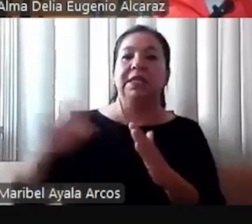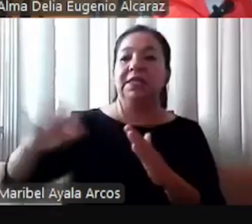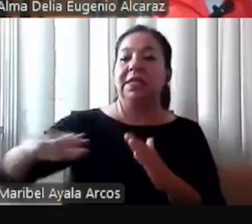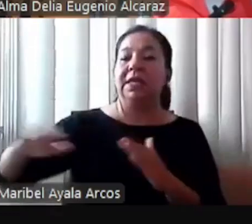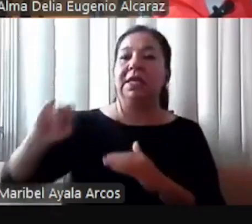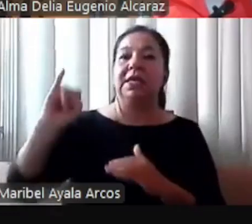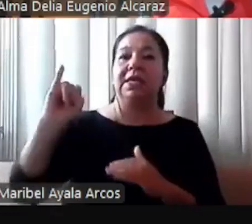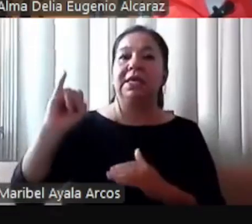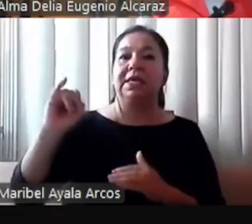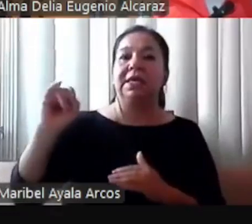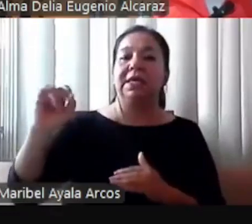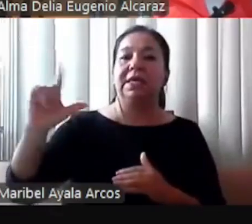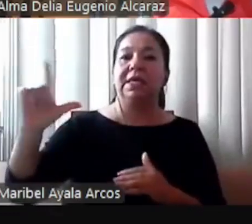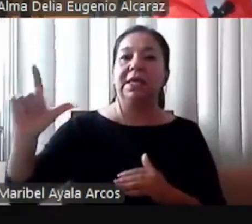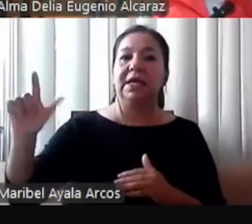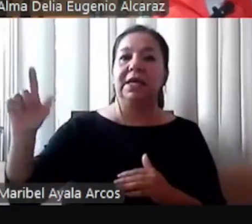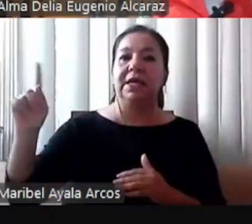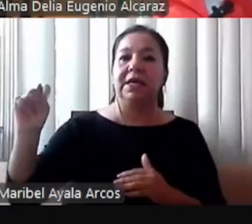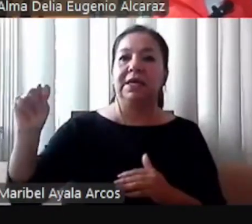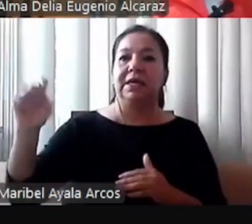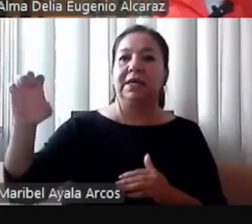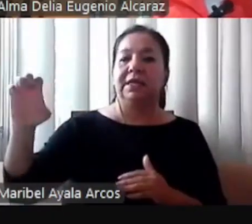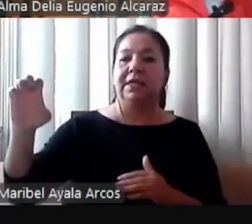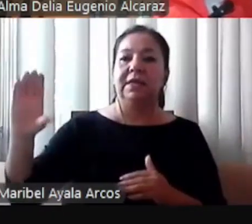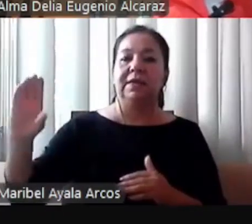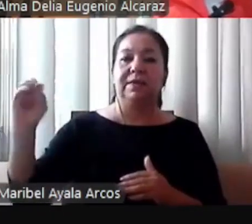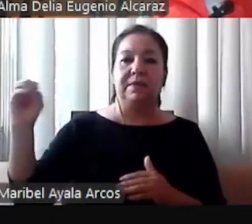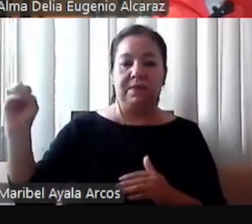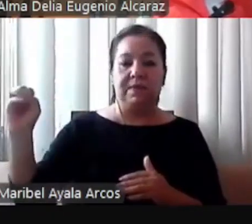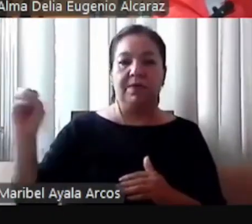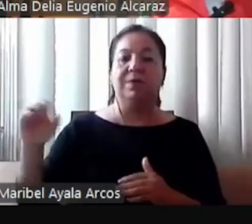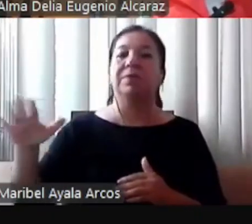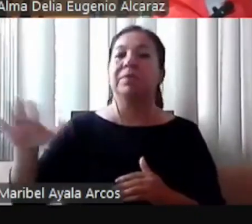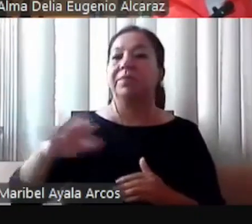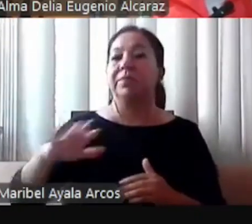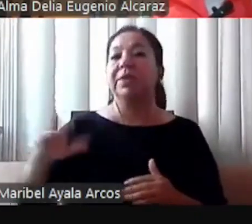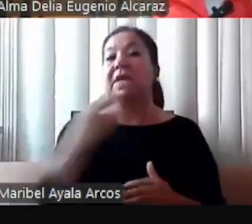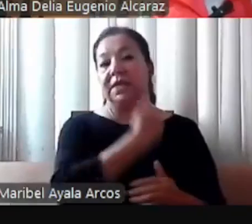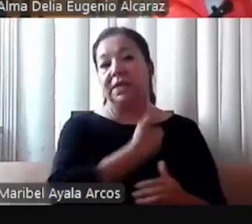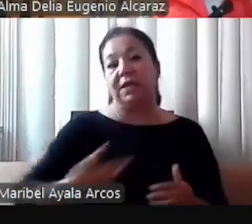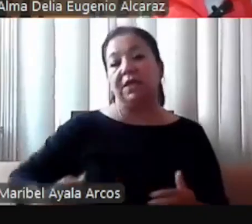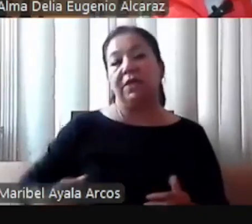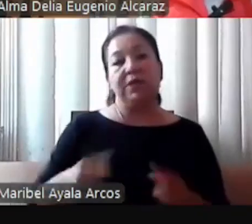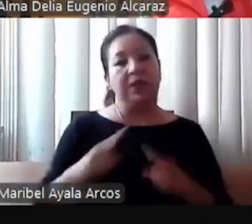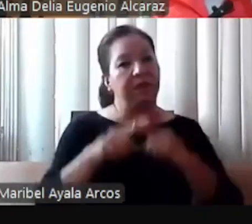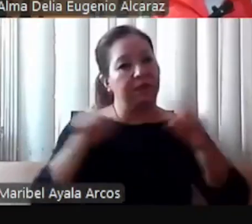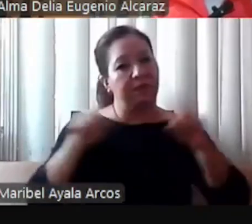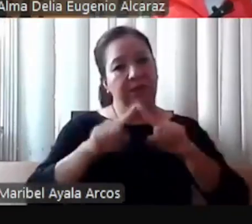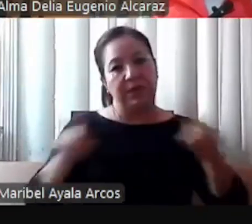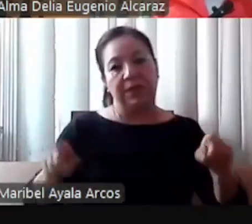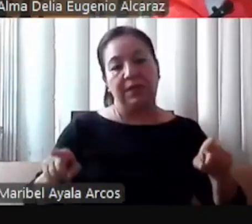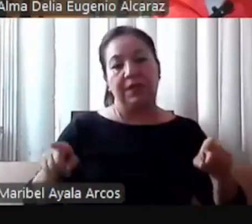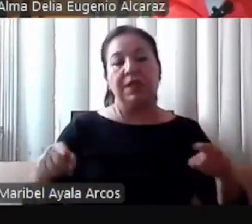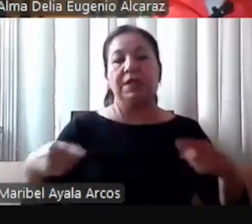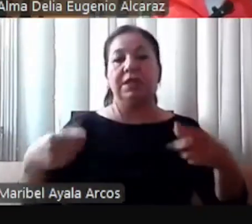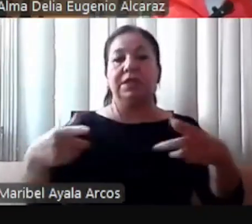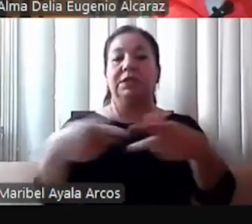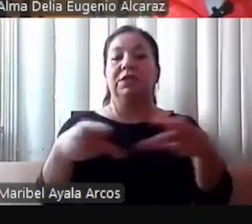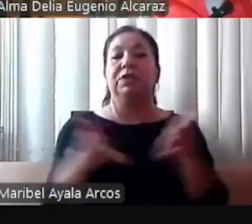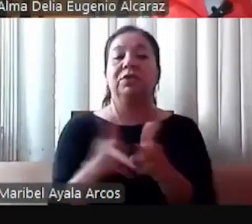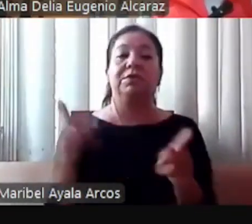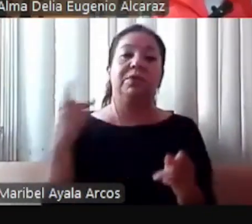se desarrolló el procedimiento de distribución de regidurías para los diferentes partidos y se asignaron los géneros a cada una de esas